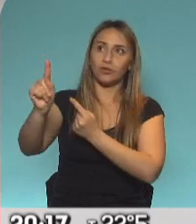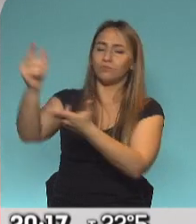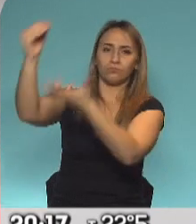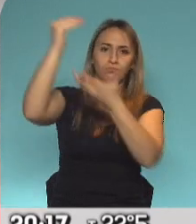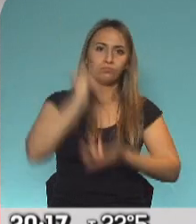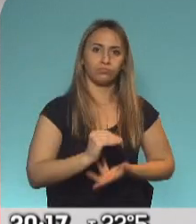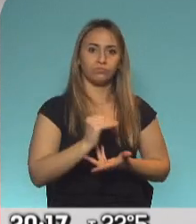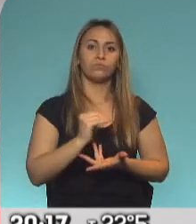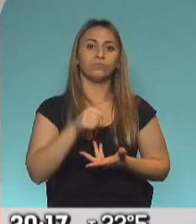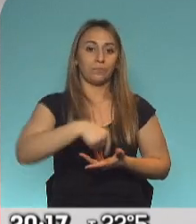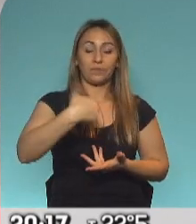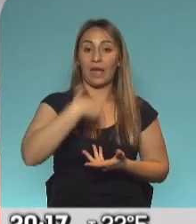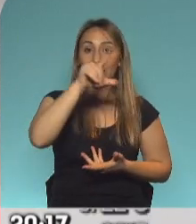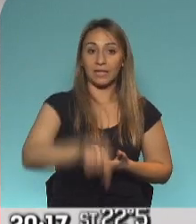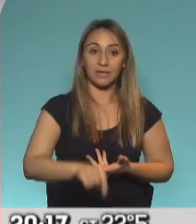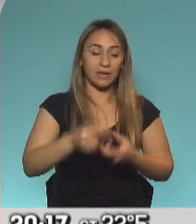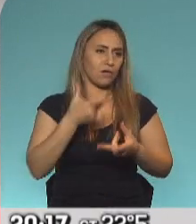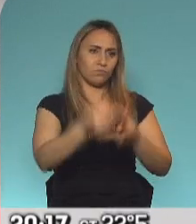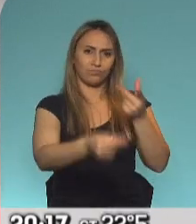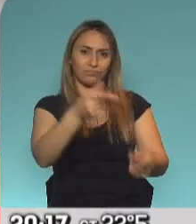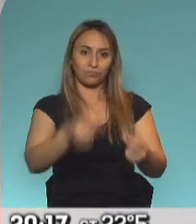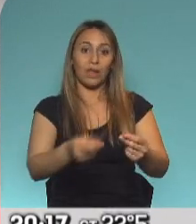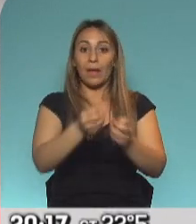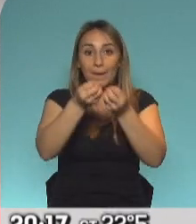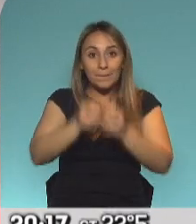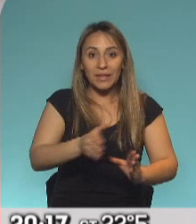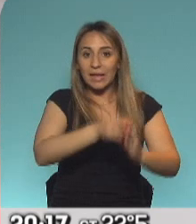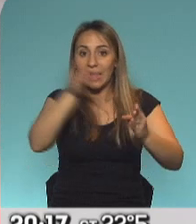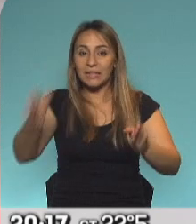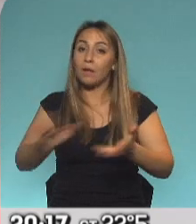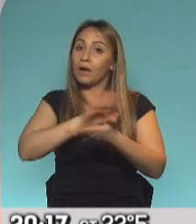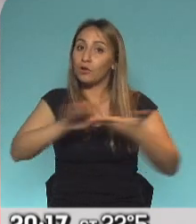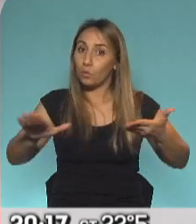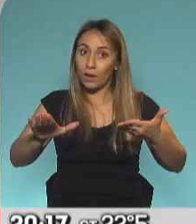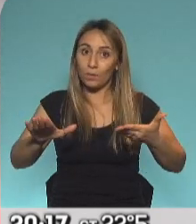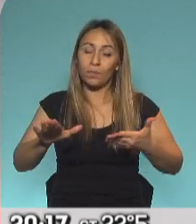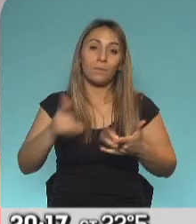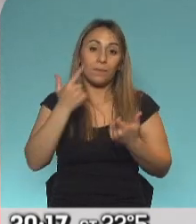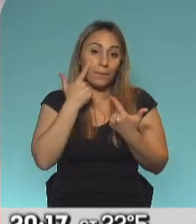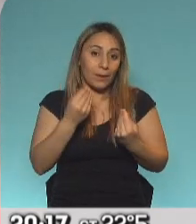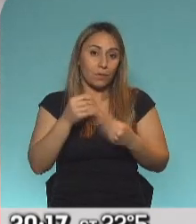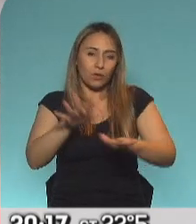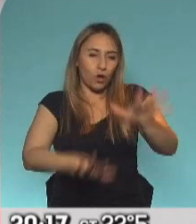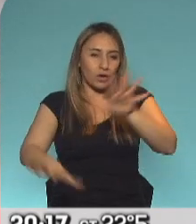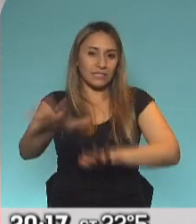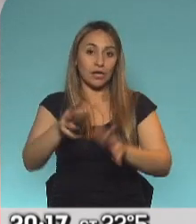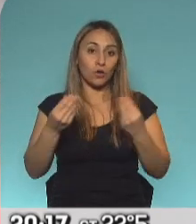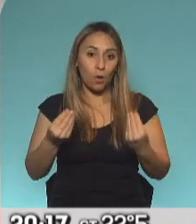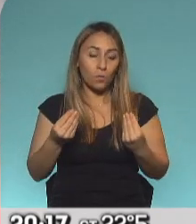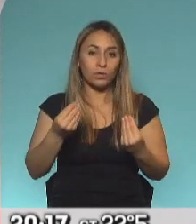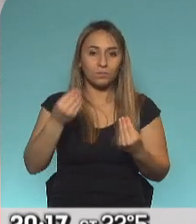argentinas empiecen otra etapa de la pandemia, que será cómo nos organizamos para solidariamente y con una